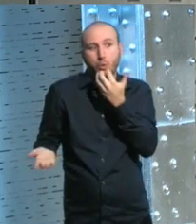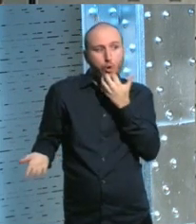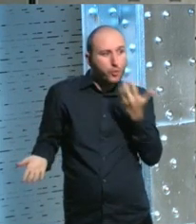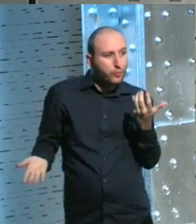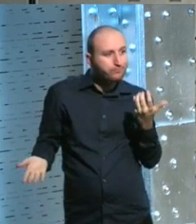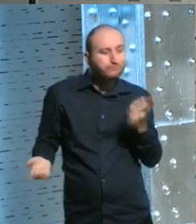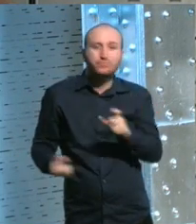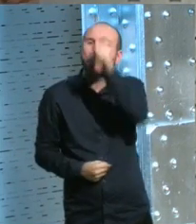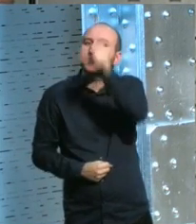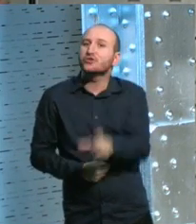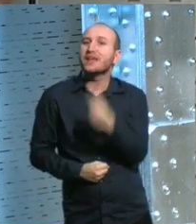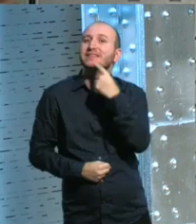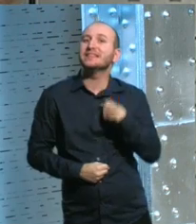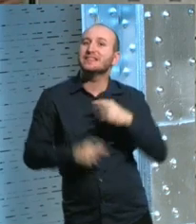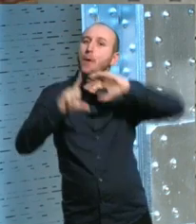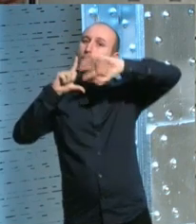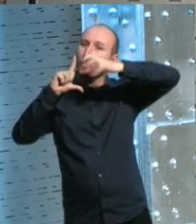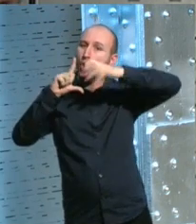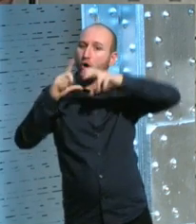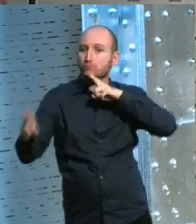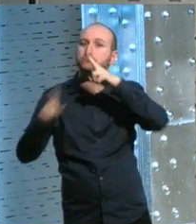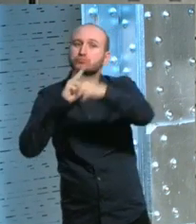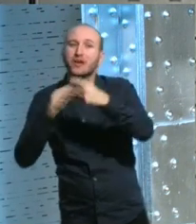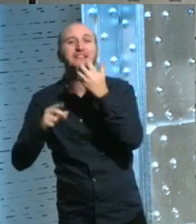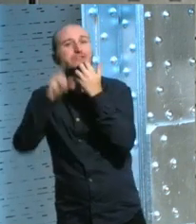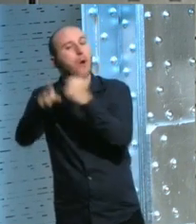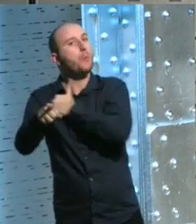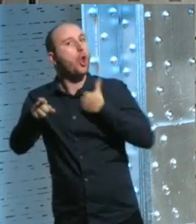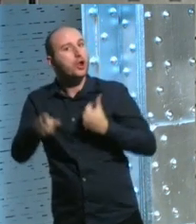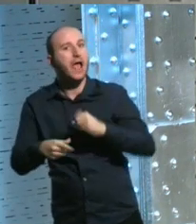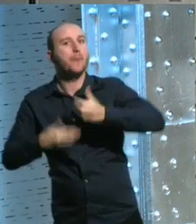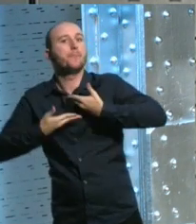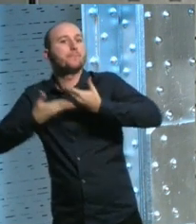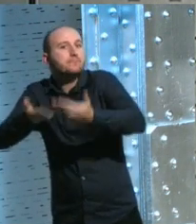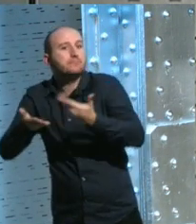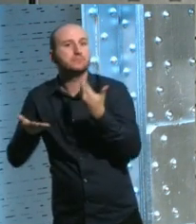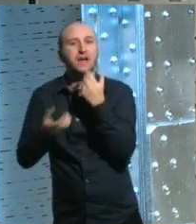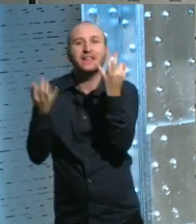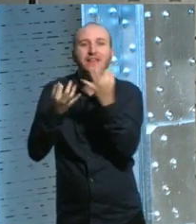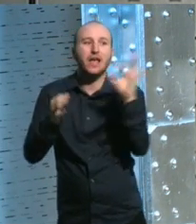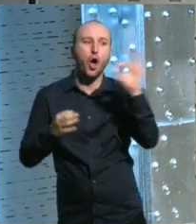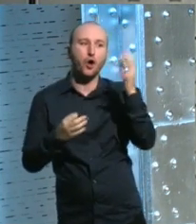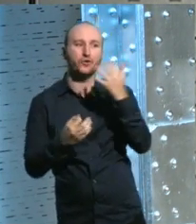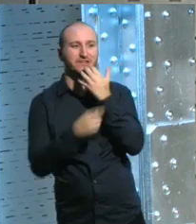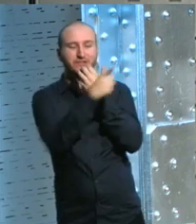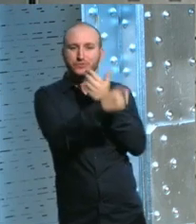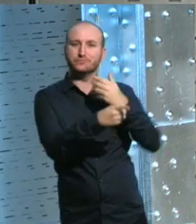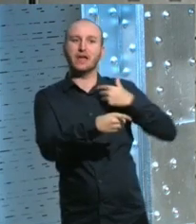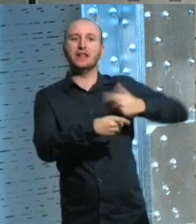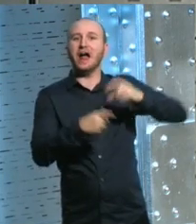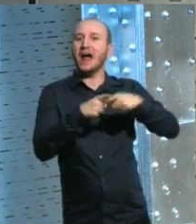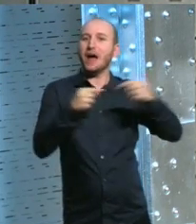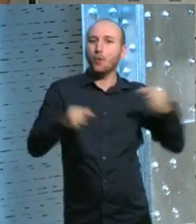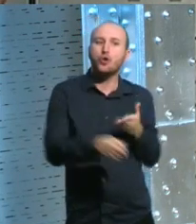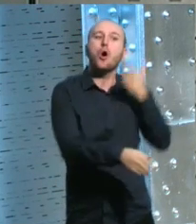un tipo que me dice en mi blog te puedo ayudar si vas a Polonia. O una señora que me dice yo lo puedo ayudar si va a Japón, que es